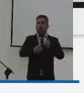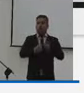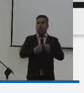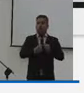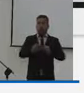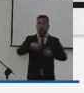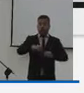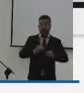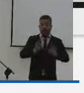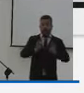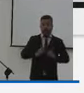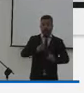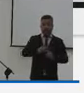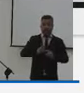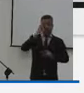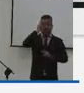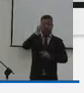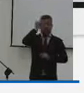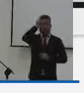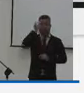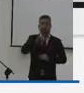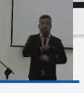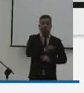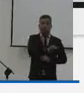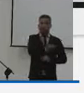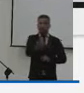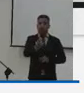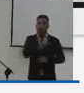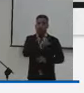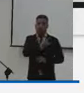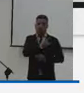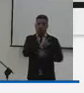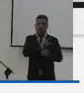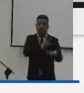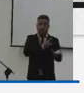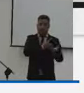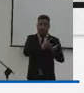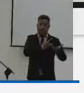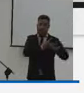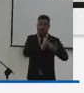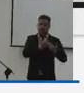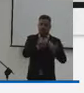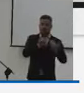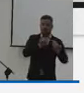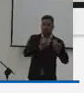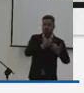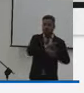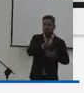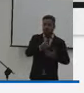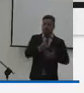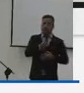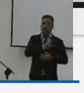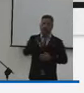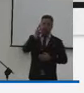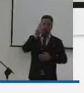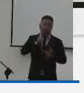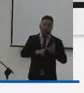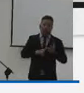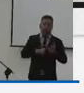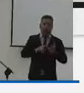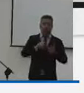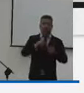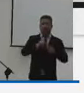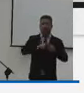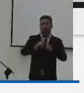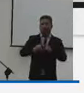que desde la academia aquí tenemos unas universidades que a nosotros nos generan toda la confianza como la universidad tecnológica de Pereira la